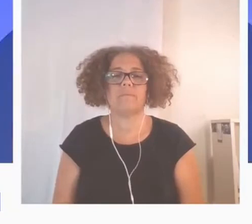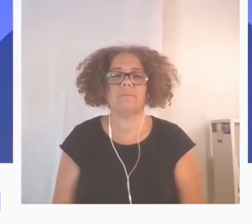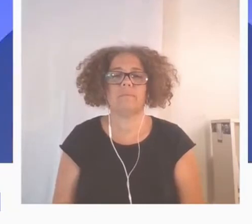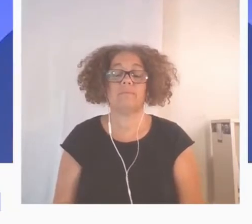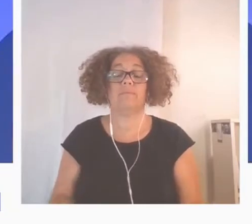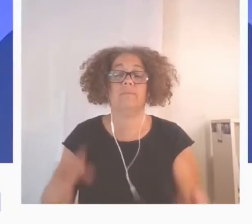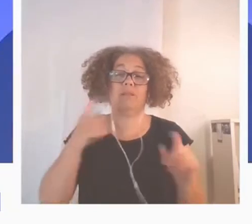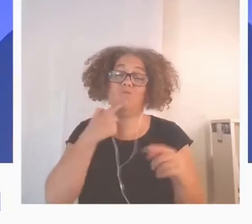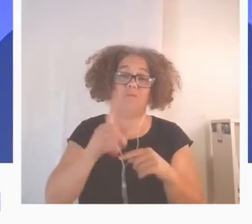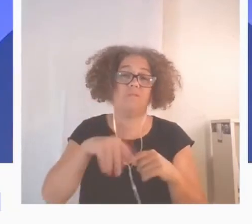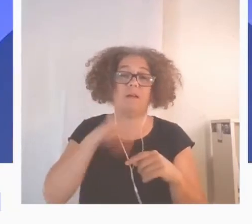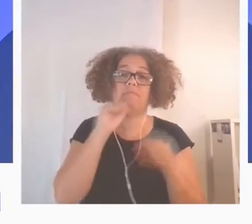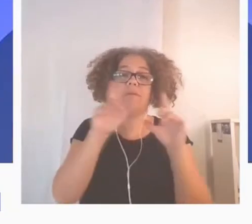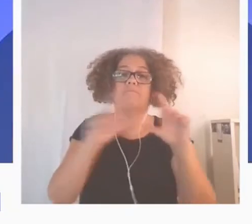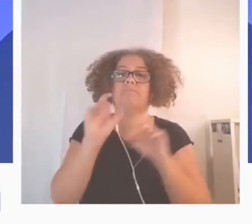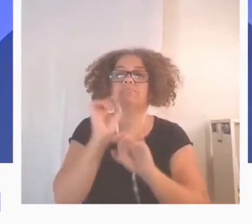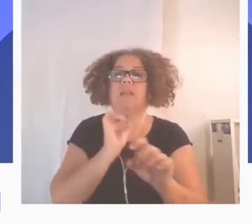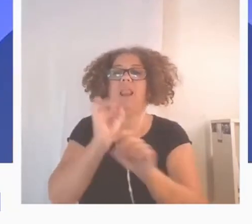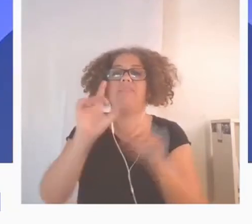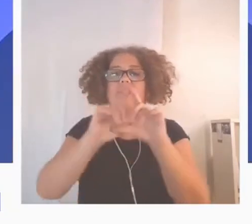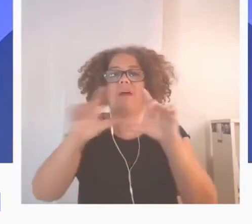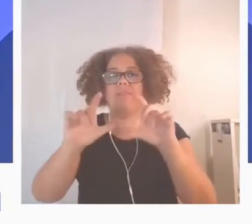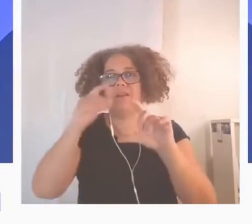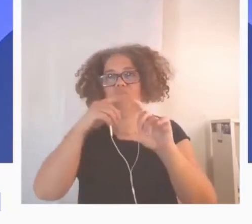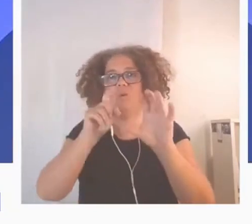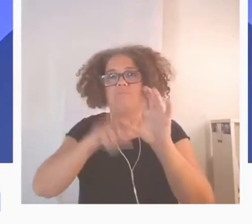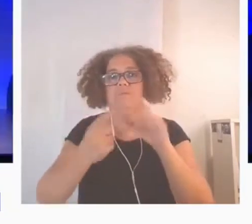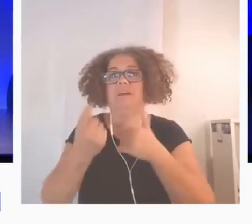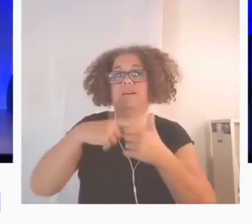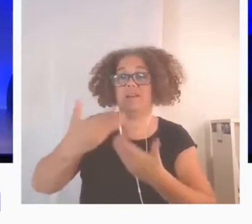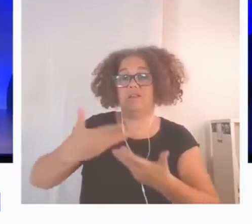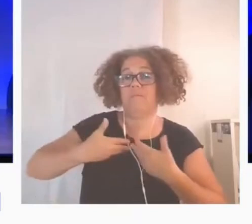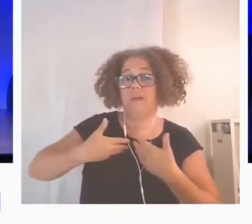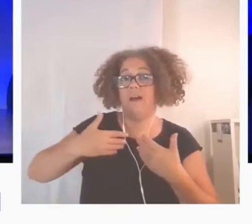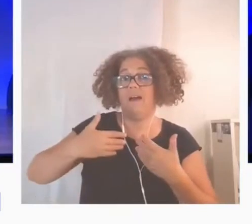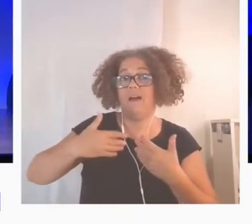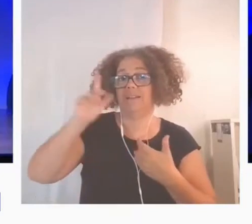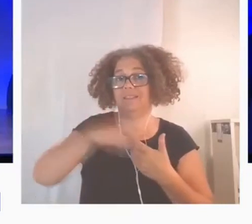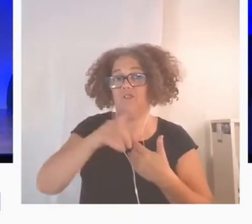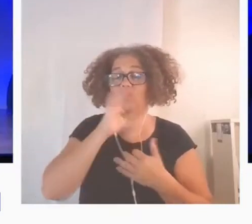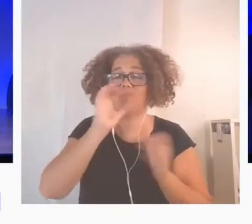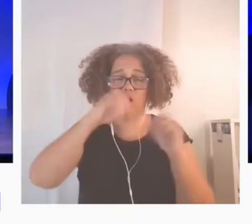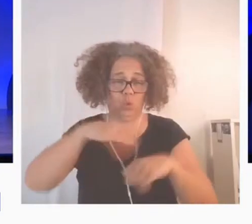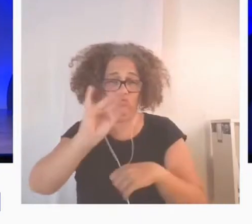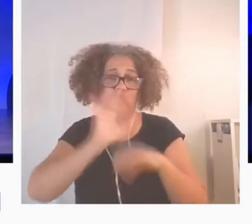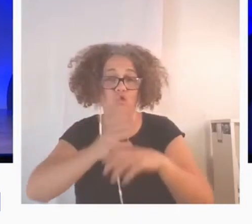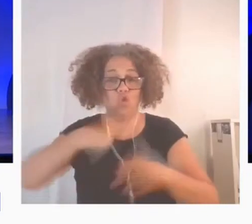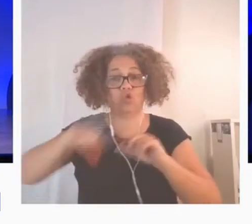vosotros. ¿Y lo que vas a aportar tú a la lanzadera lo saben ya ellos? Ojalá quisieran. Es muy complejo. Bueno, nosotros aportamos